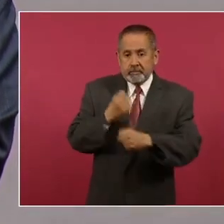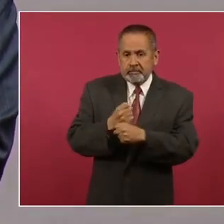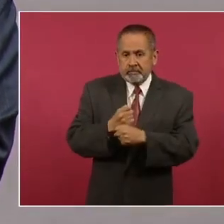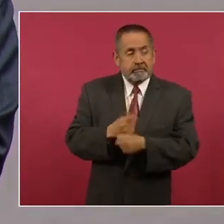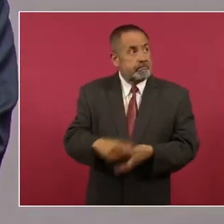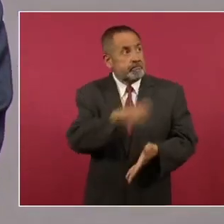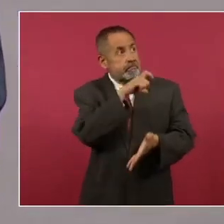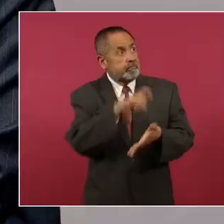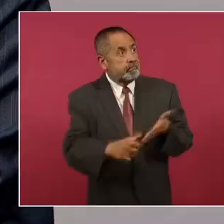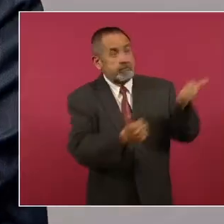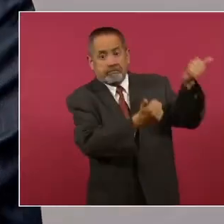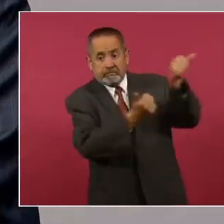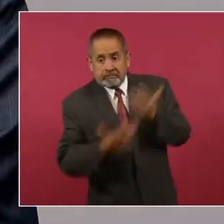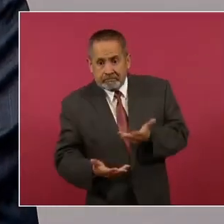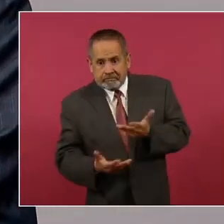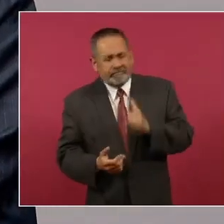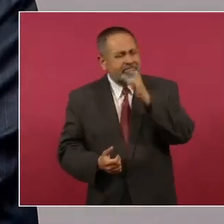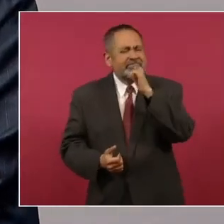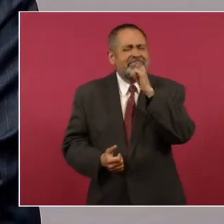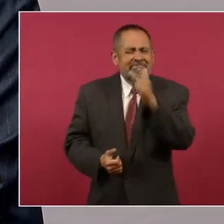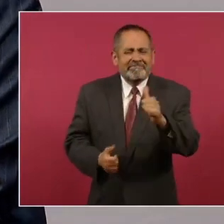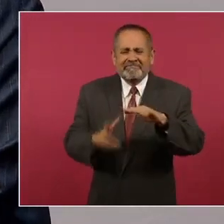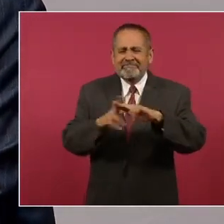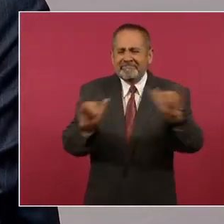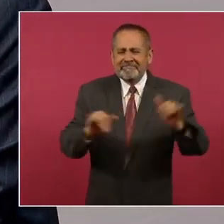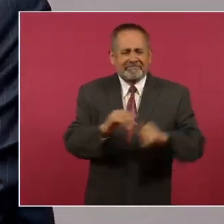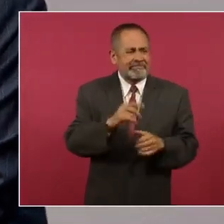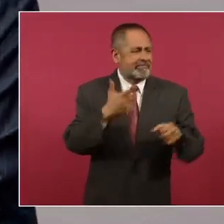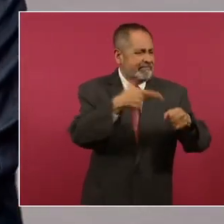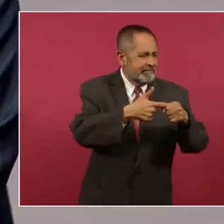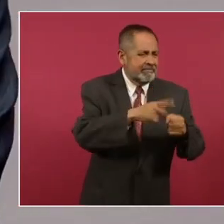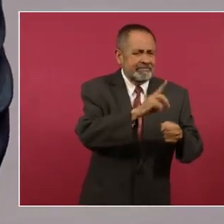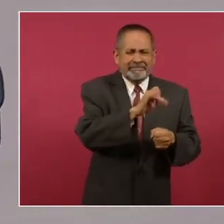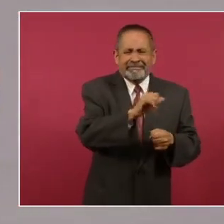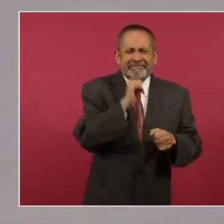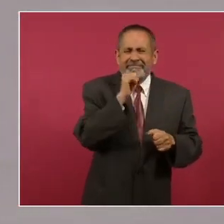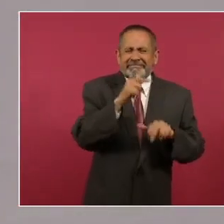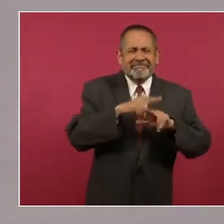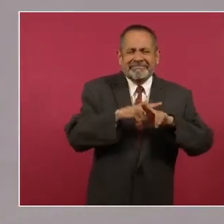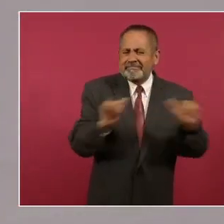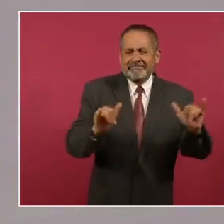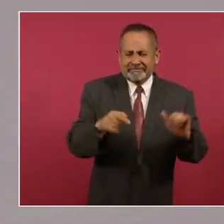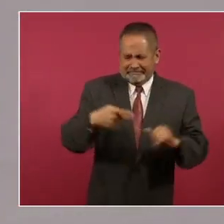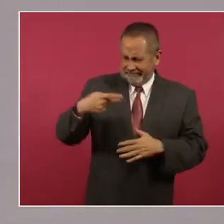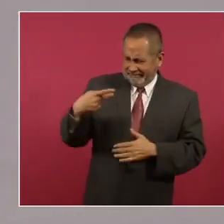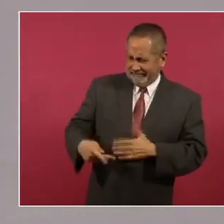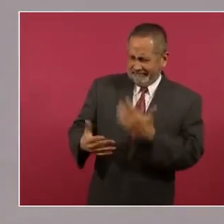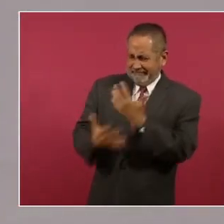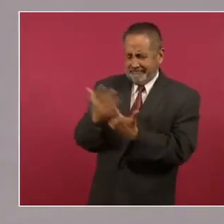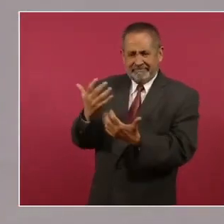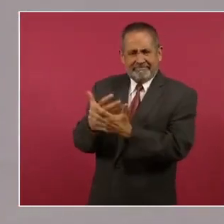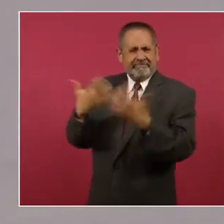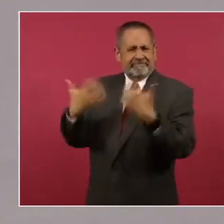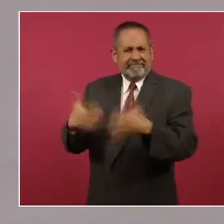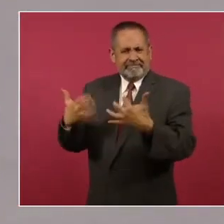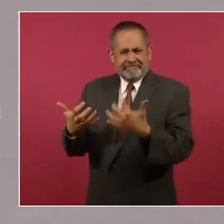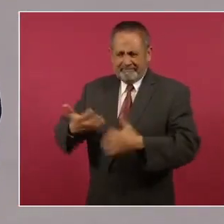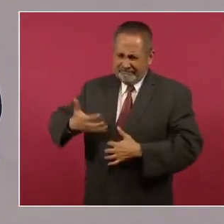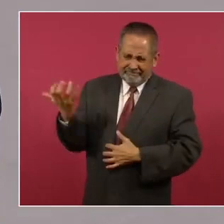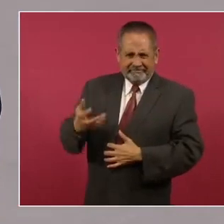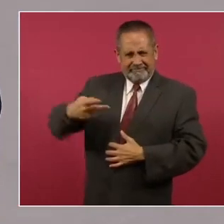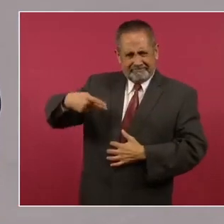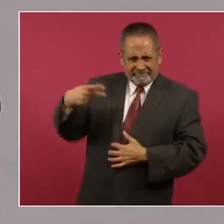vamos a comprar gasolina ni diésel ni otros petrolíferos en el